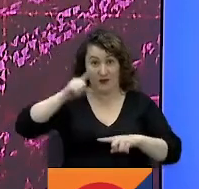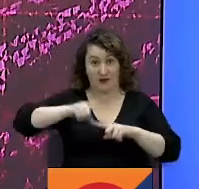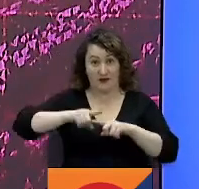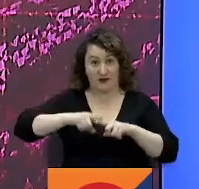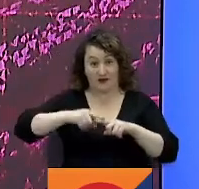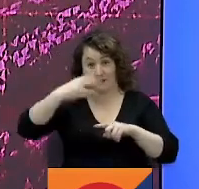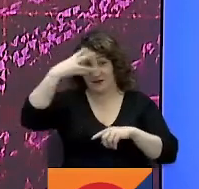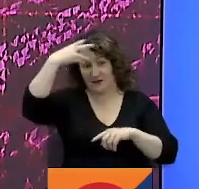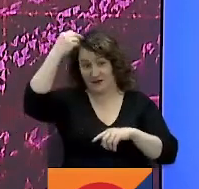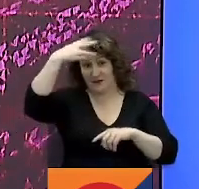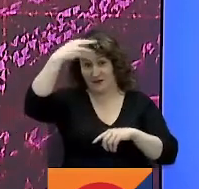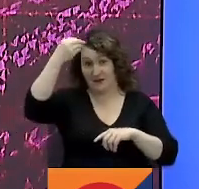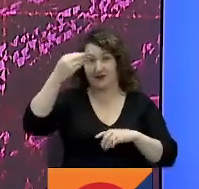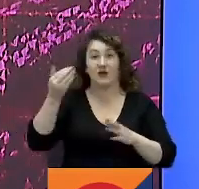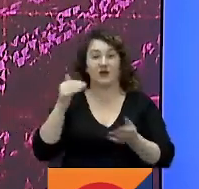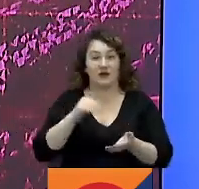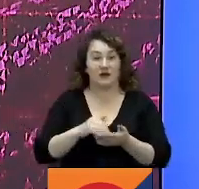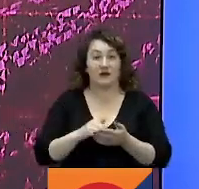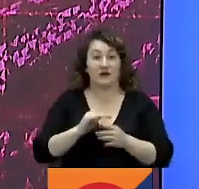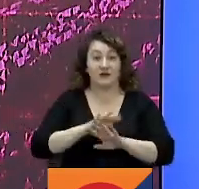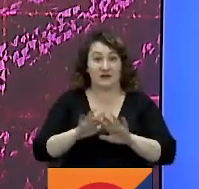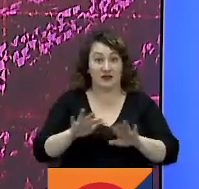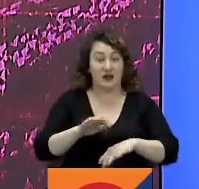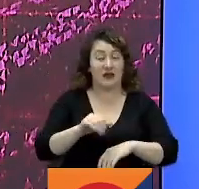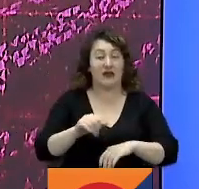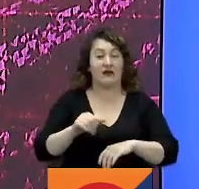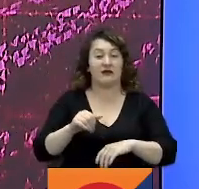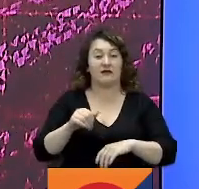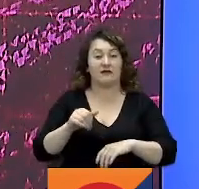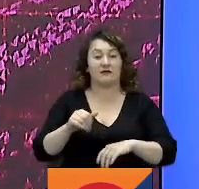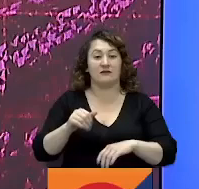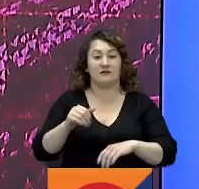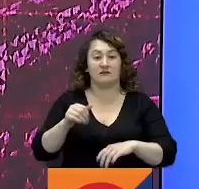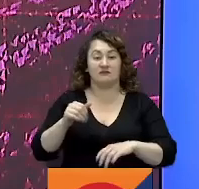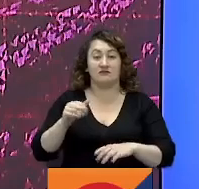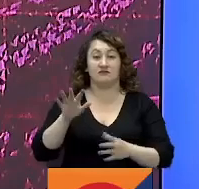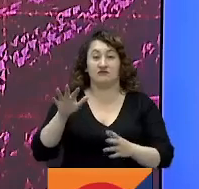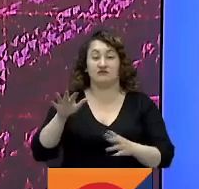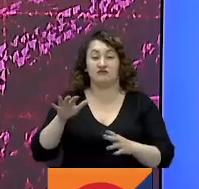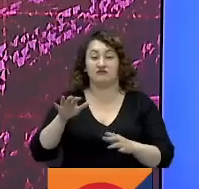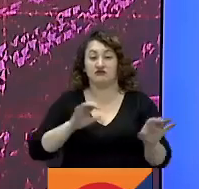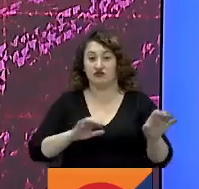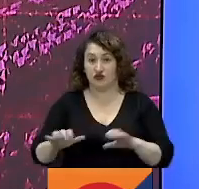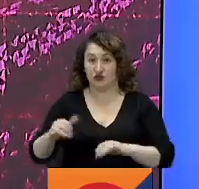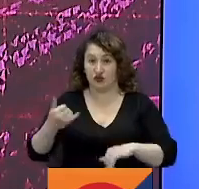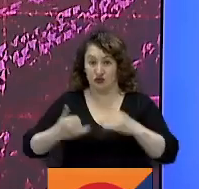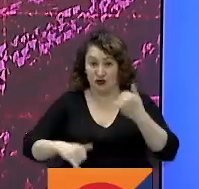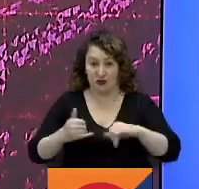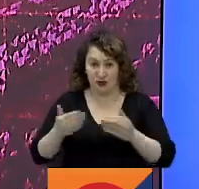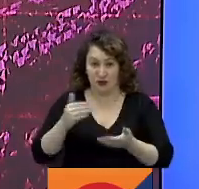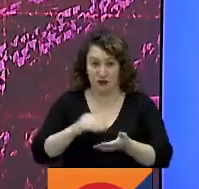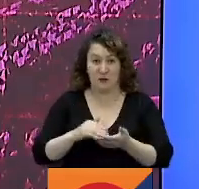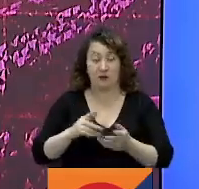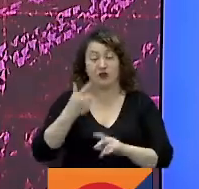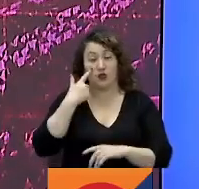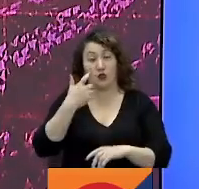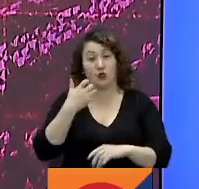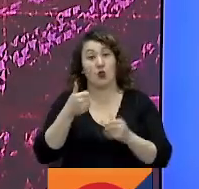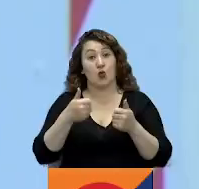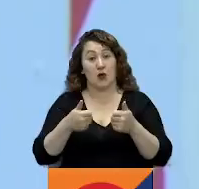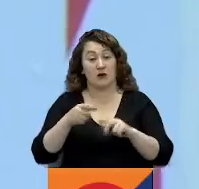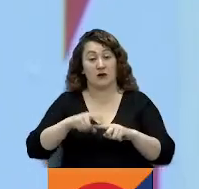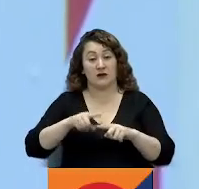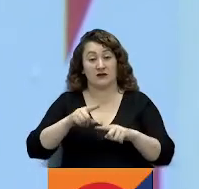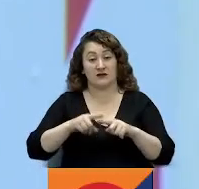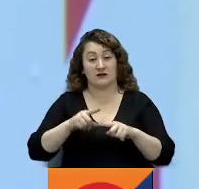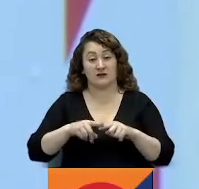James Rodríguez volvió de su lesión, actuó como titular y se notó una muy buena asistencia en el triunfo del Olympiacos de Grecia justamente contra